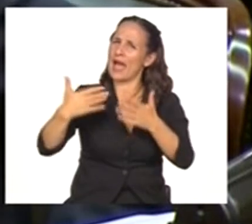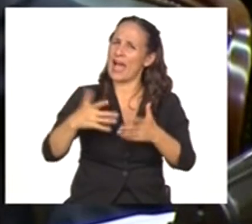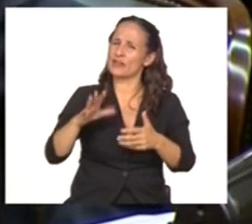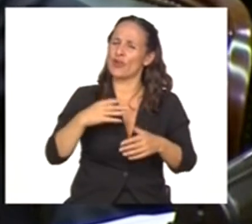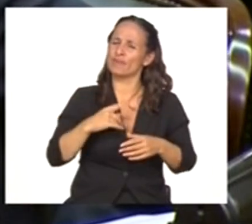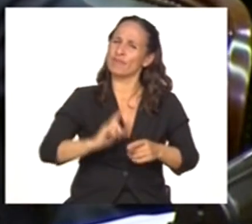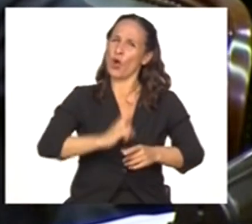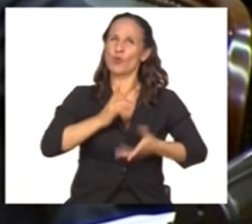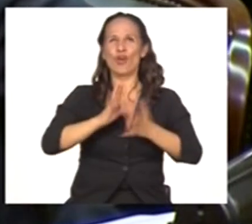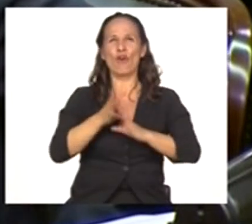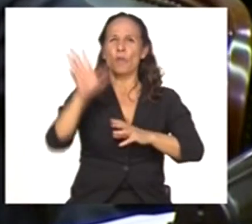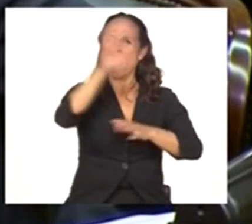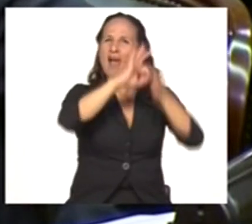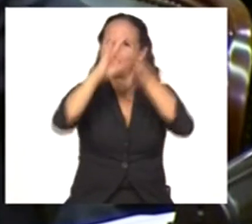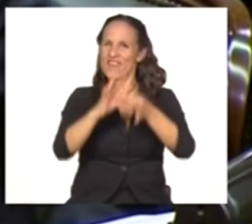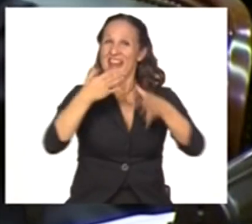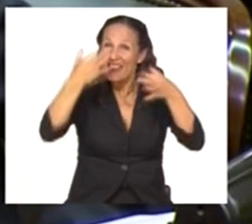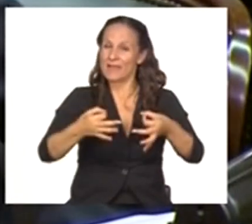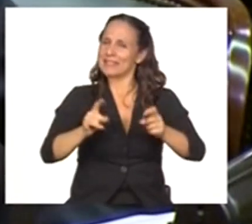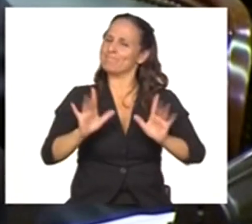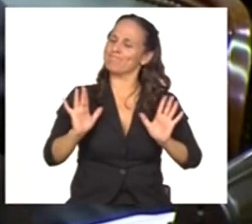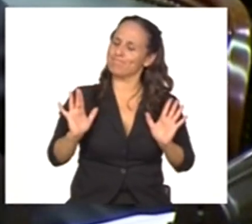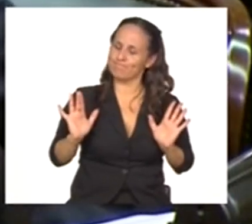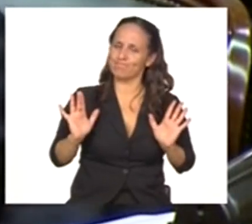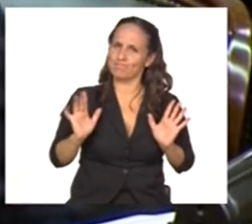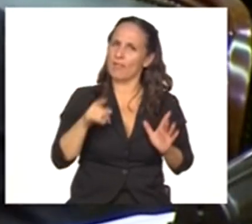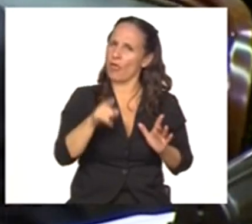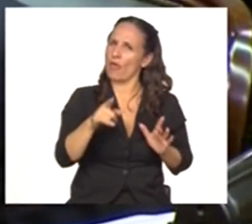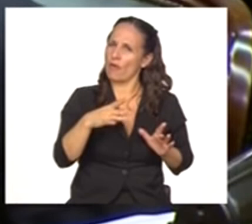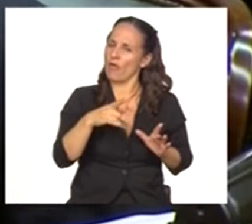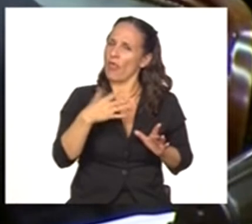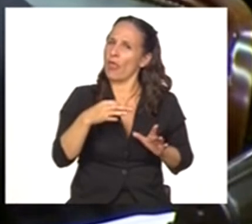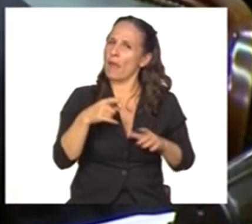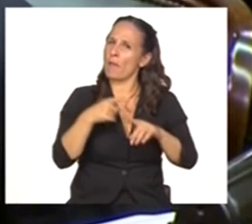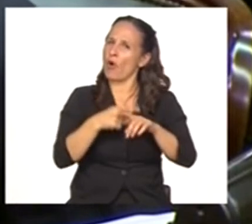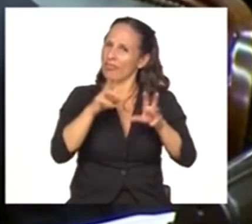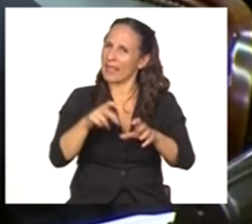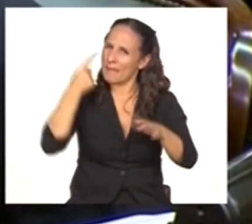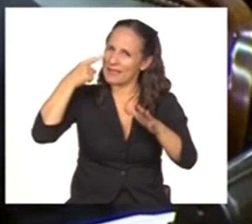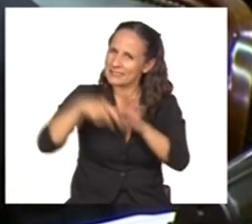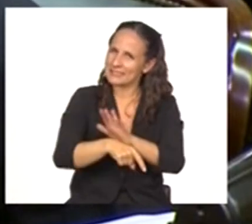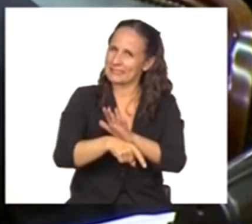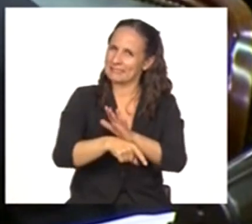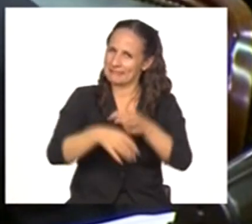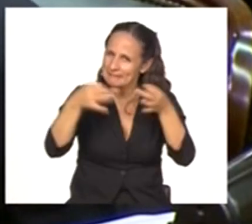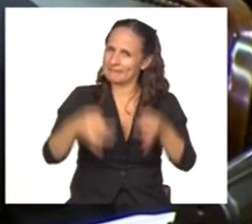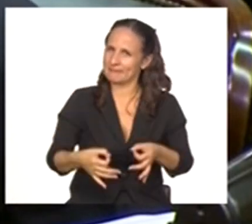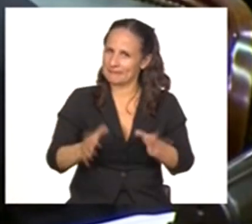sentimos orgullosos. Y creo que es una ecuación que tenemos que discutir con mucha firmeza y con mucha franqueza.